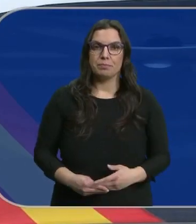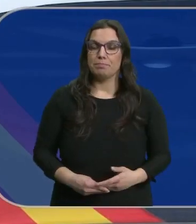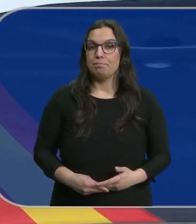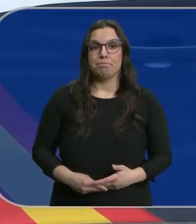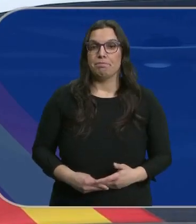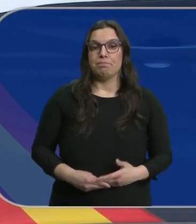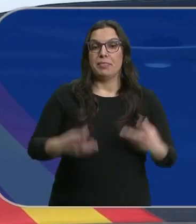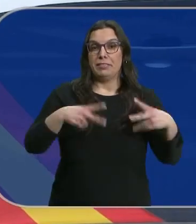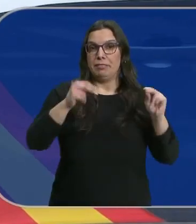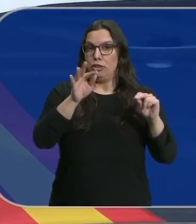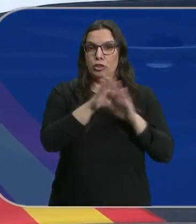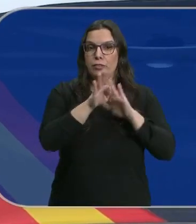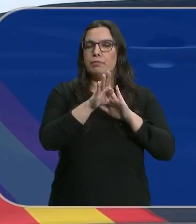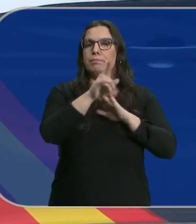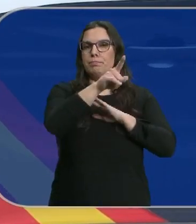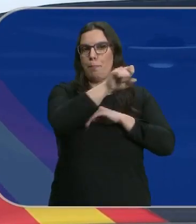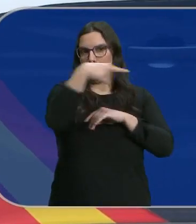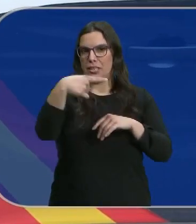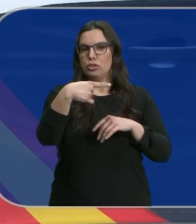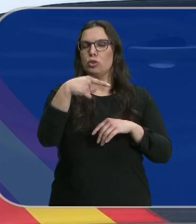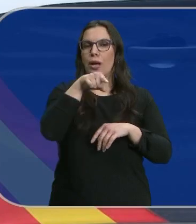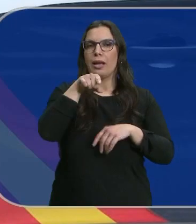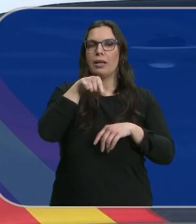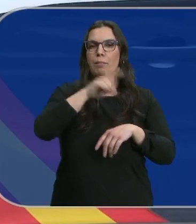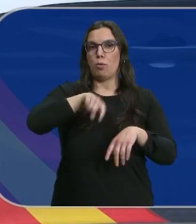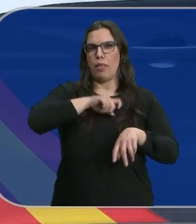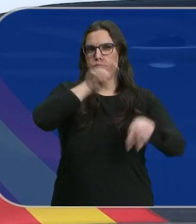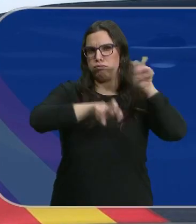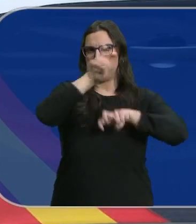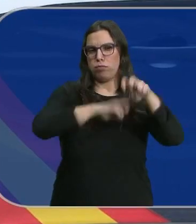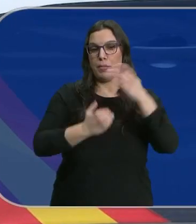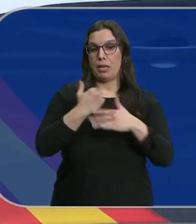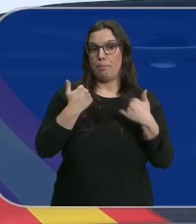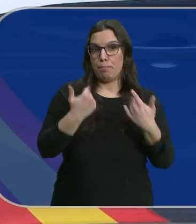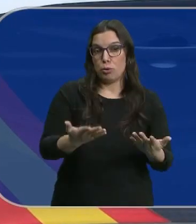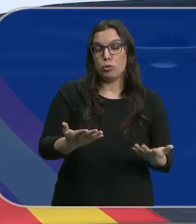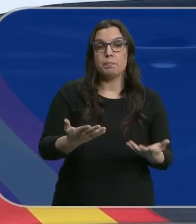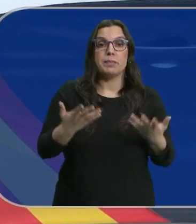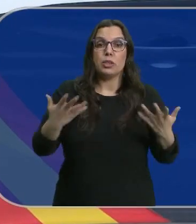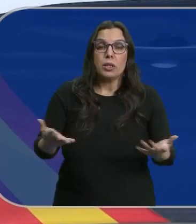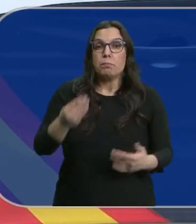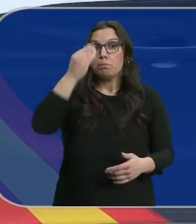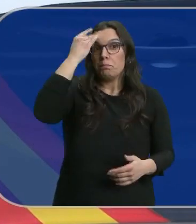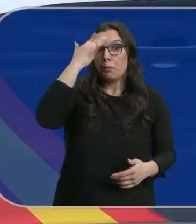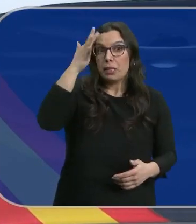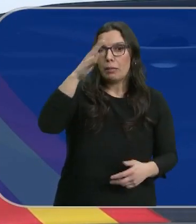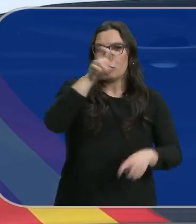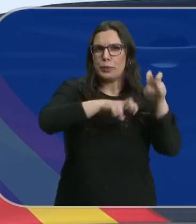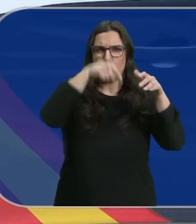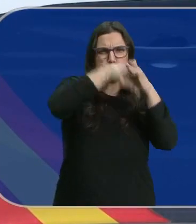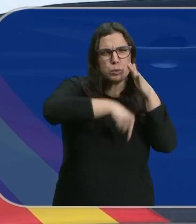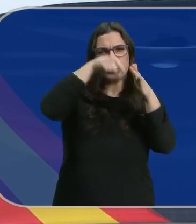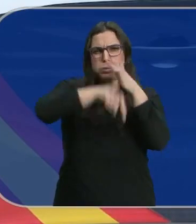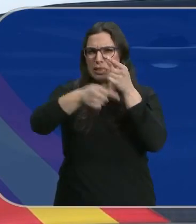Pues no ha salido, continúa en el interior de su domicilio, que está siendo registrado desde primera hora de la mañana, por lo que suponemos que está siendo un registro